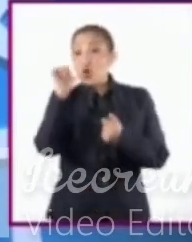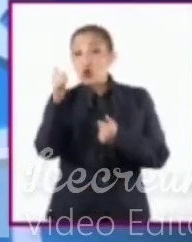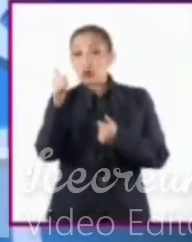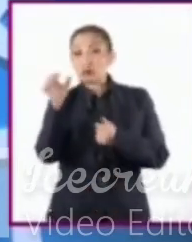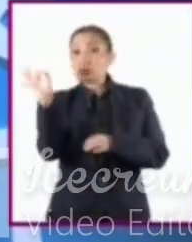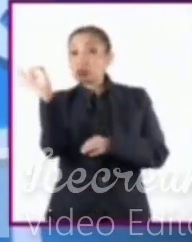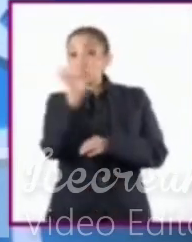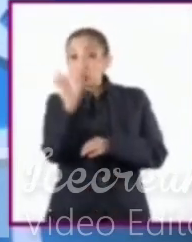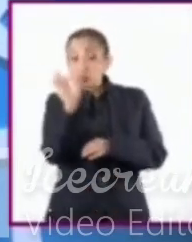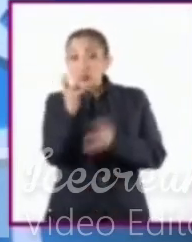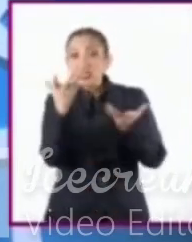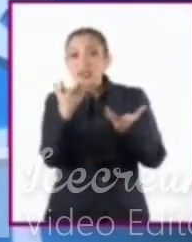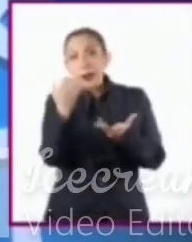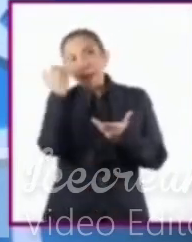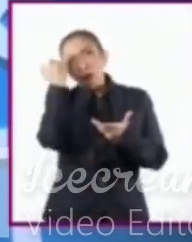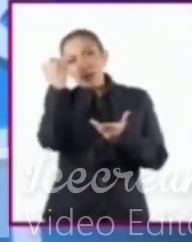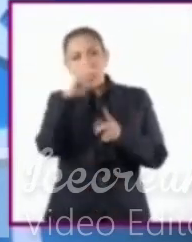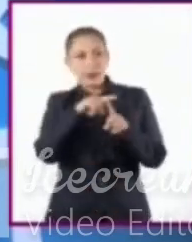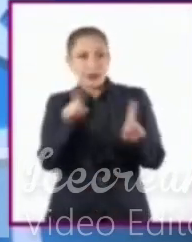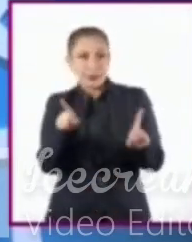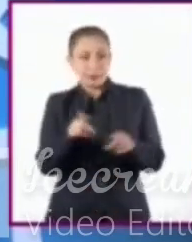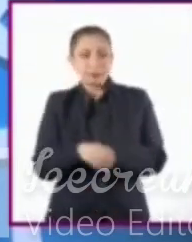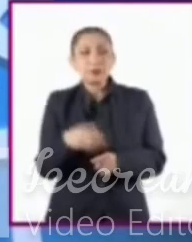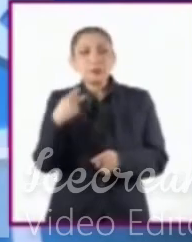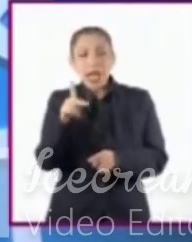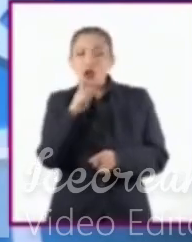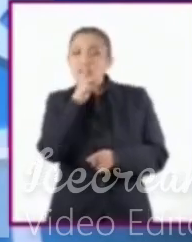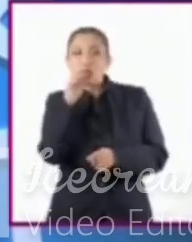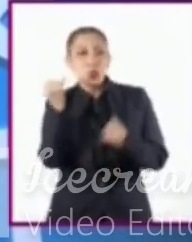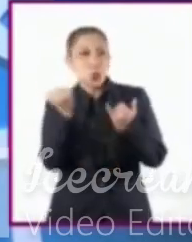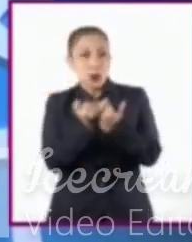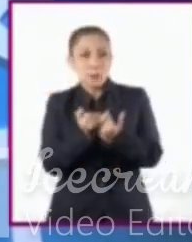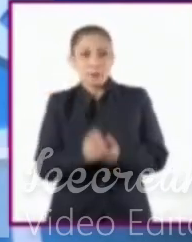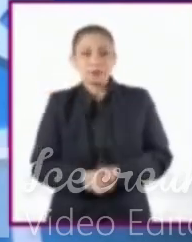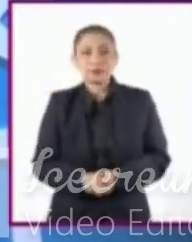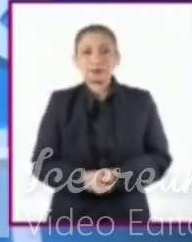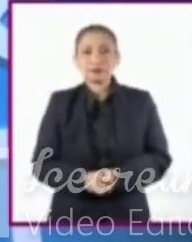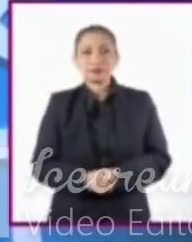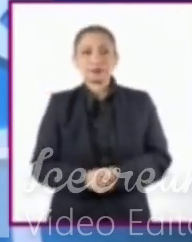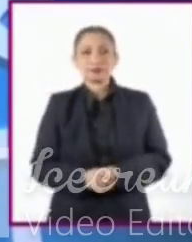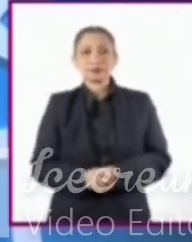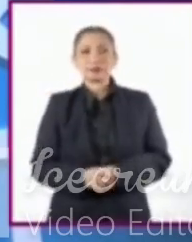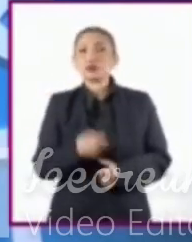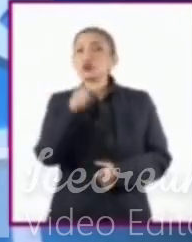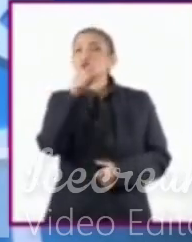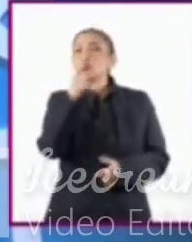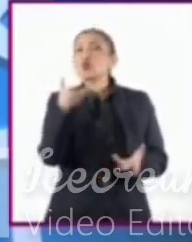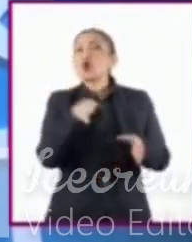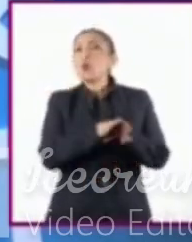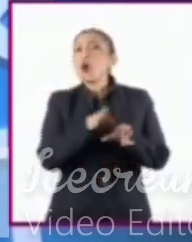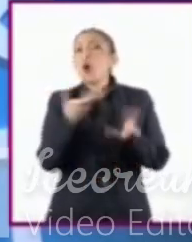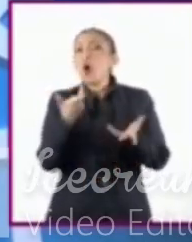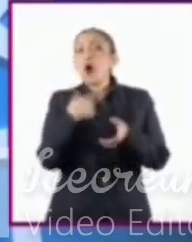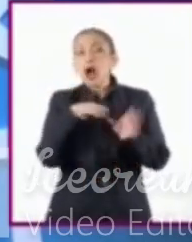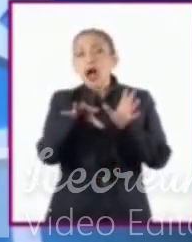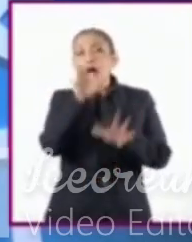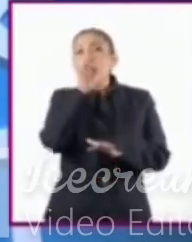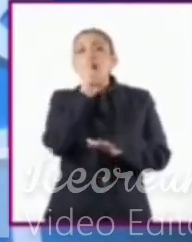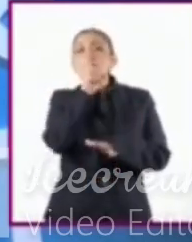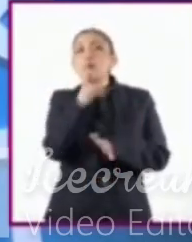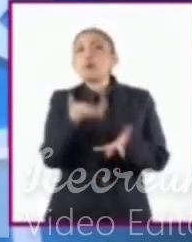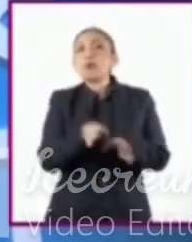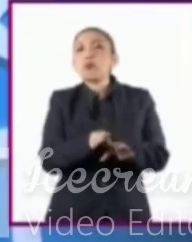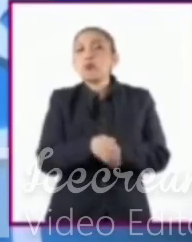quizás realizaron una estrategia diferente, pero llegaron al mismo resultado. ¿Y tú, cómo lo resolviste?